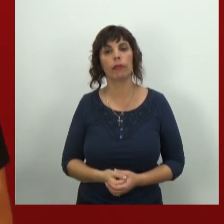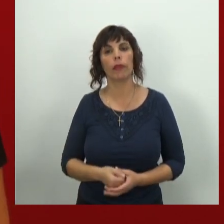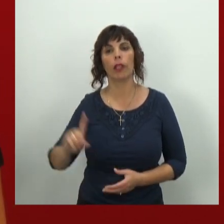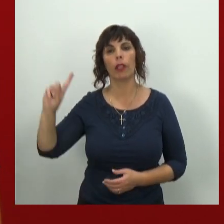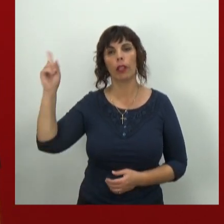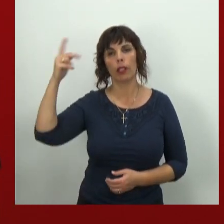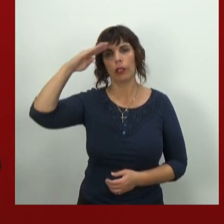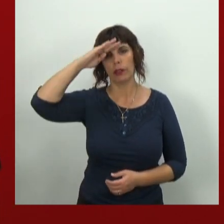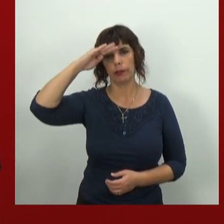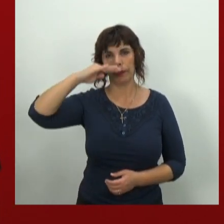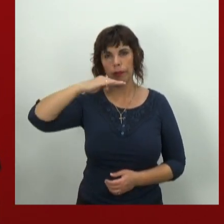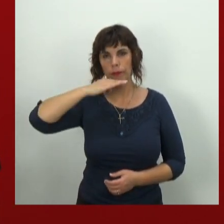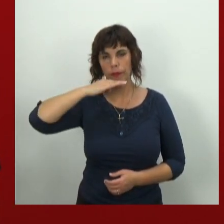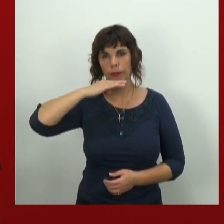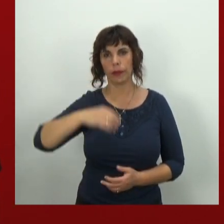Dios el Padre,